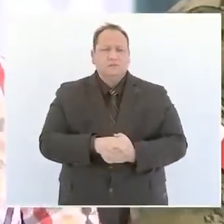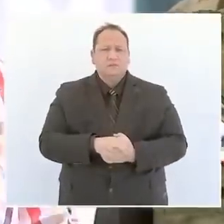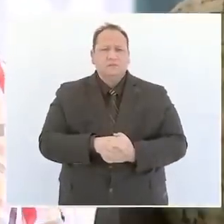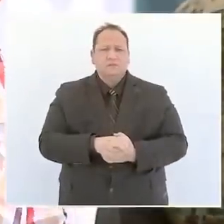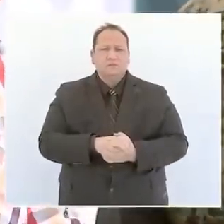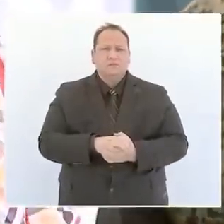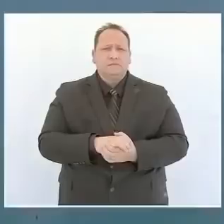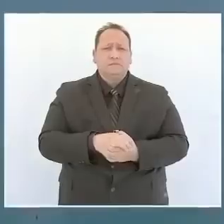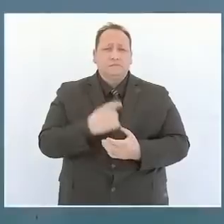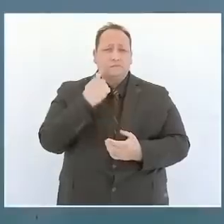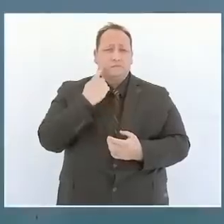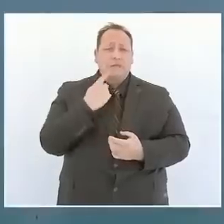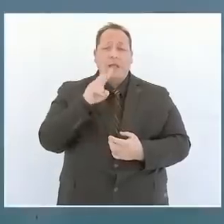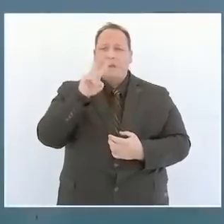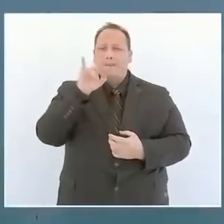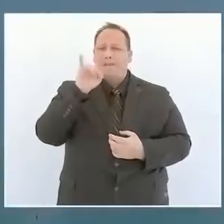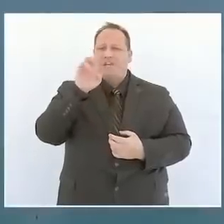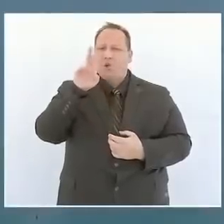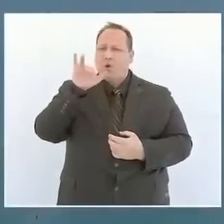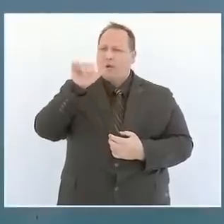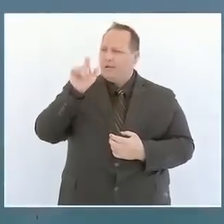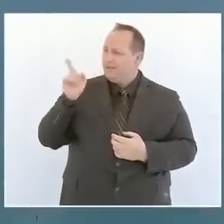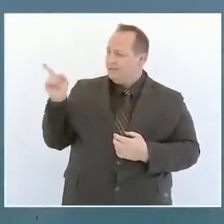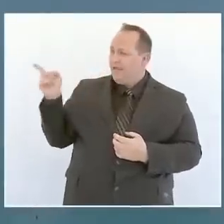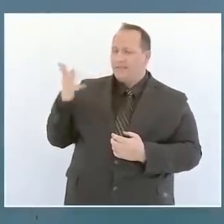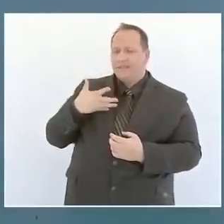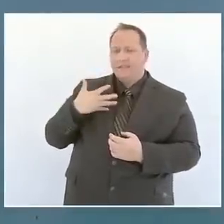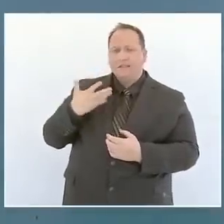Aquí está Victoria